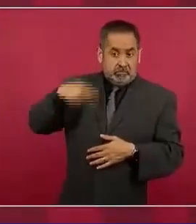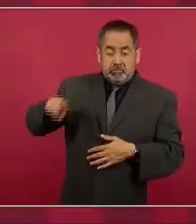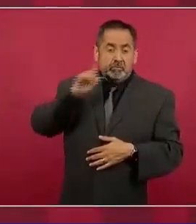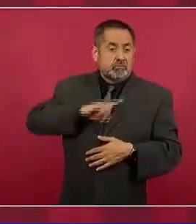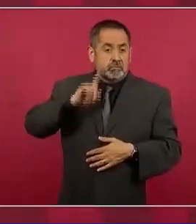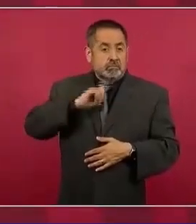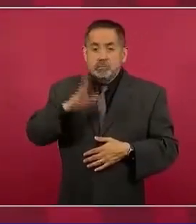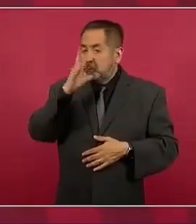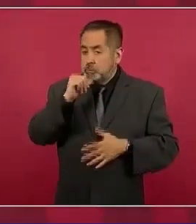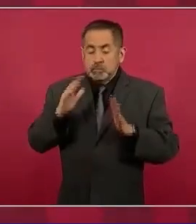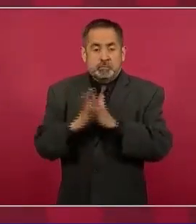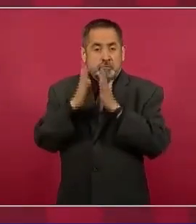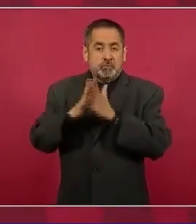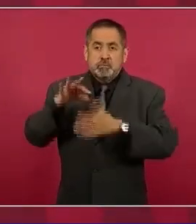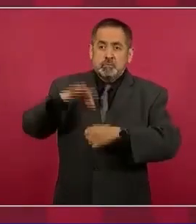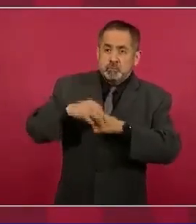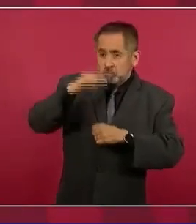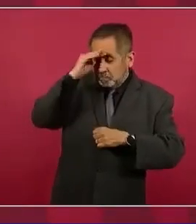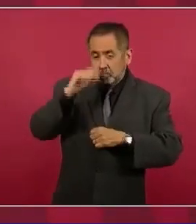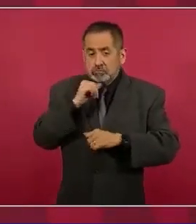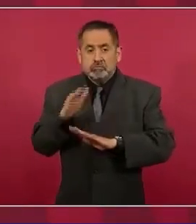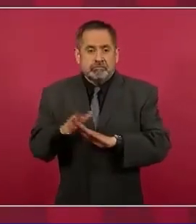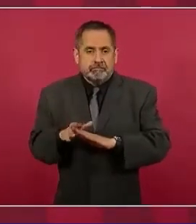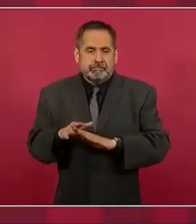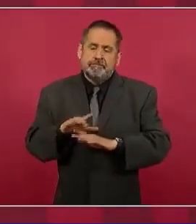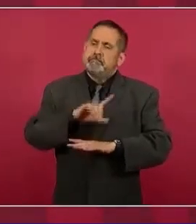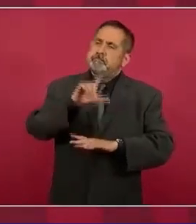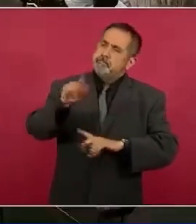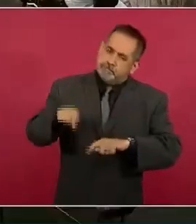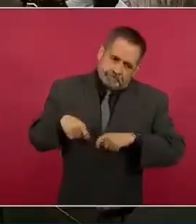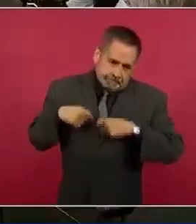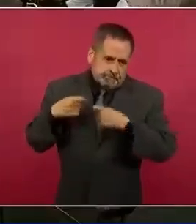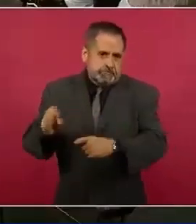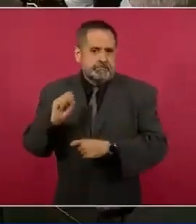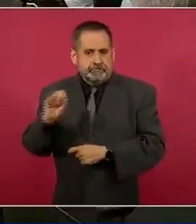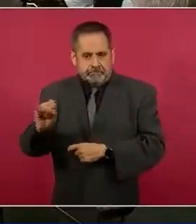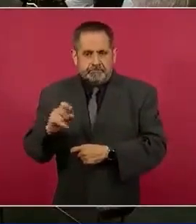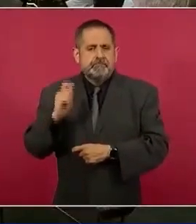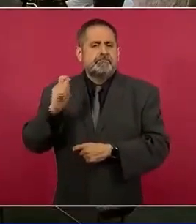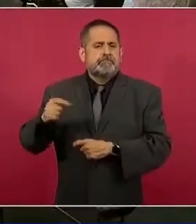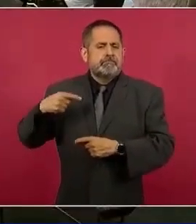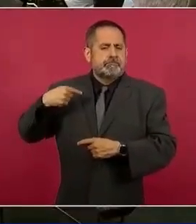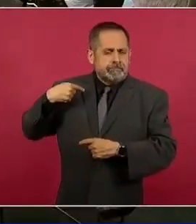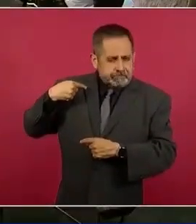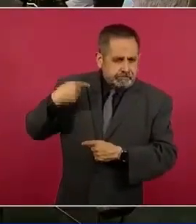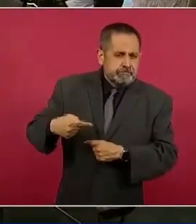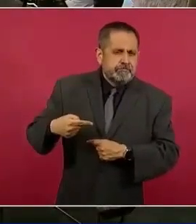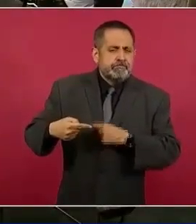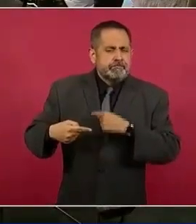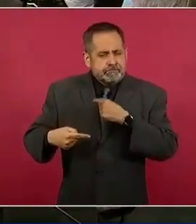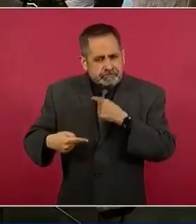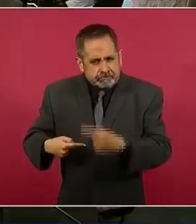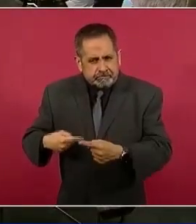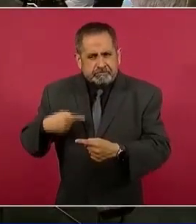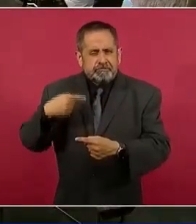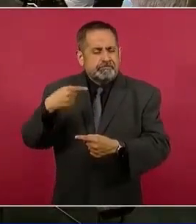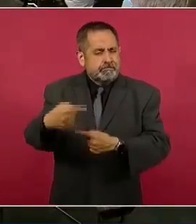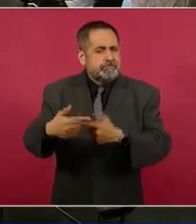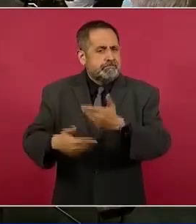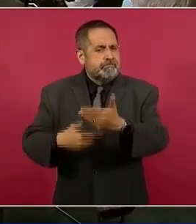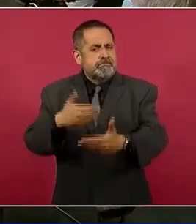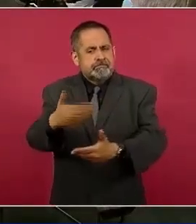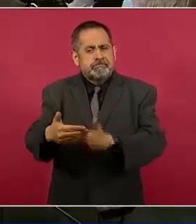participar. Entonces, son procesos que tenemos que